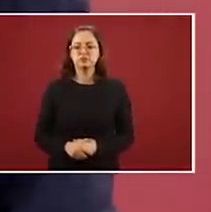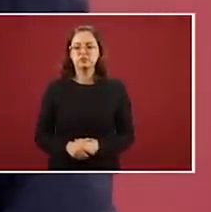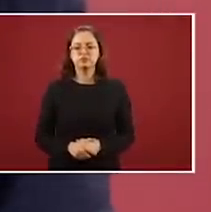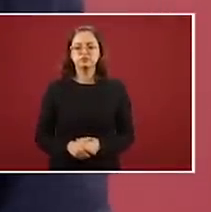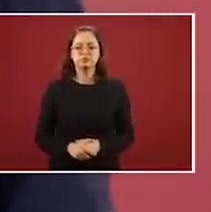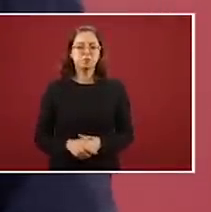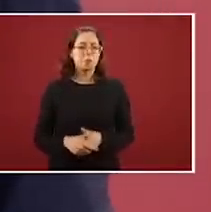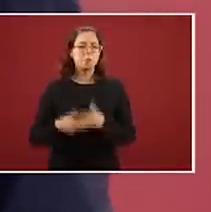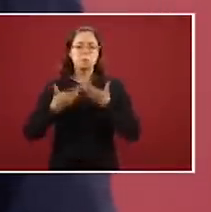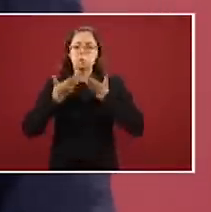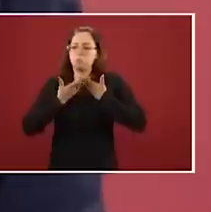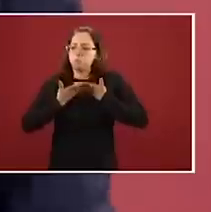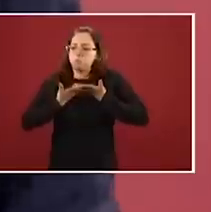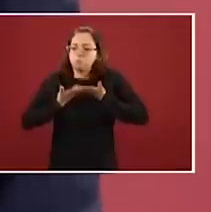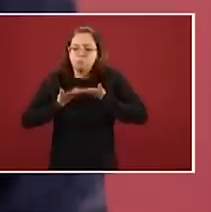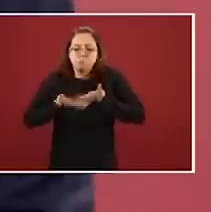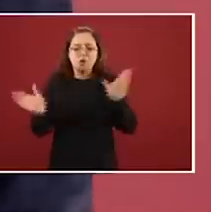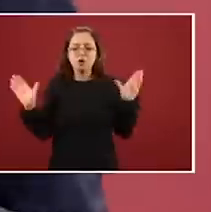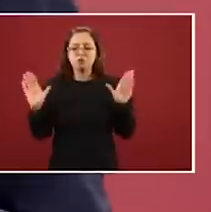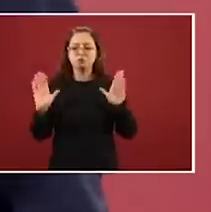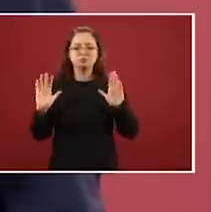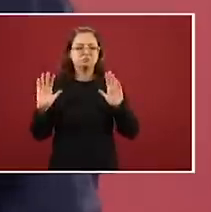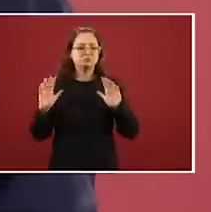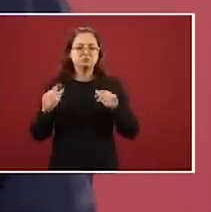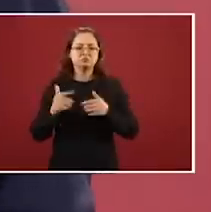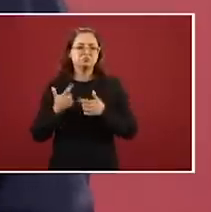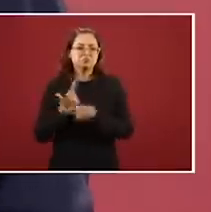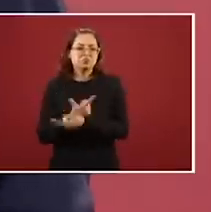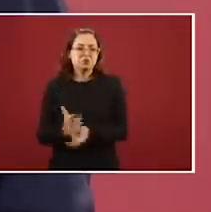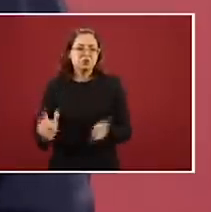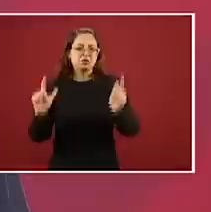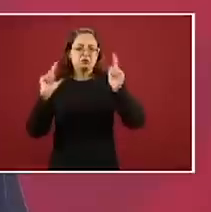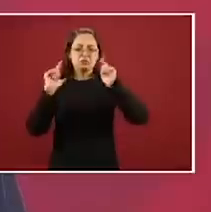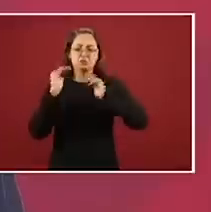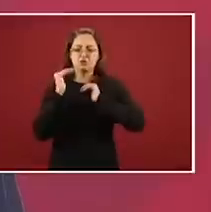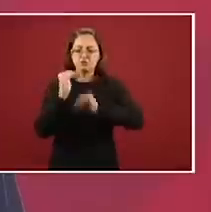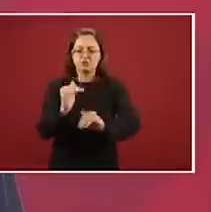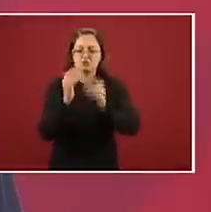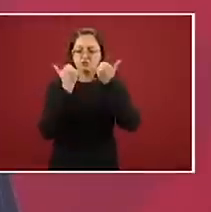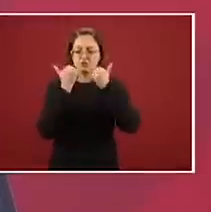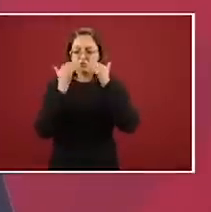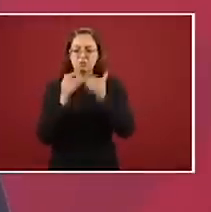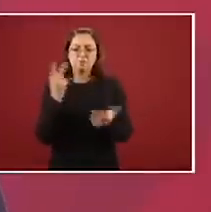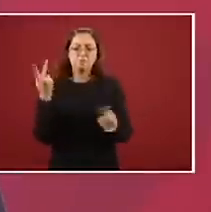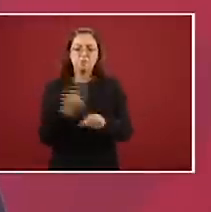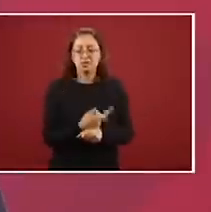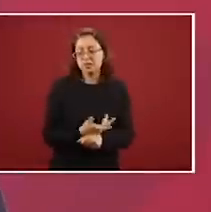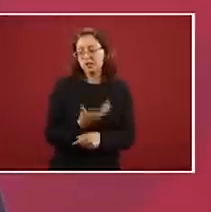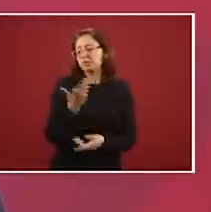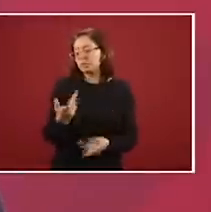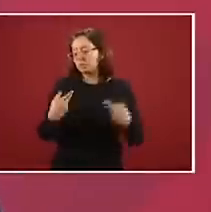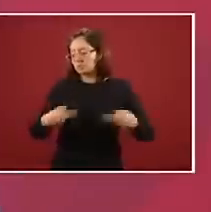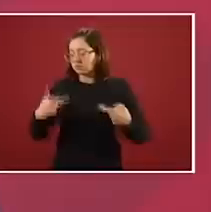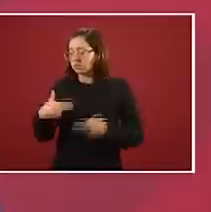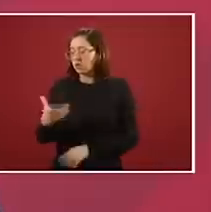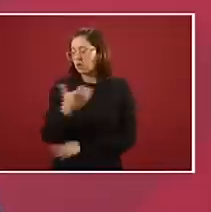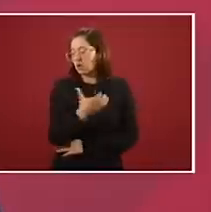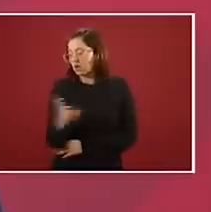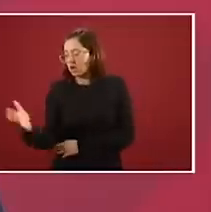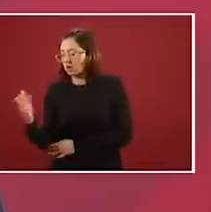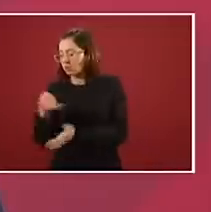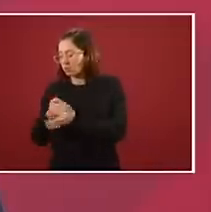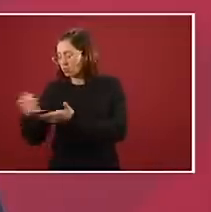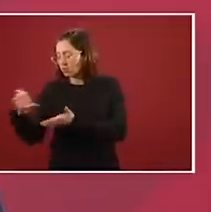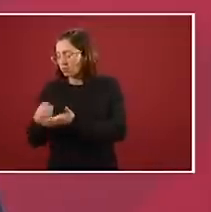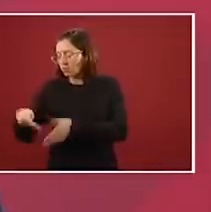indiscriminada, sin límites estratégicos, y se puso a competir al productor nacional con el productor del